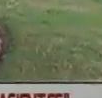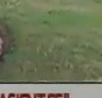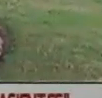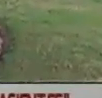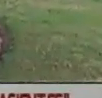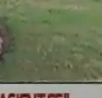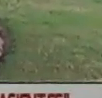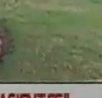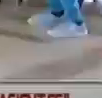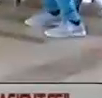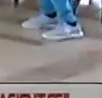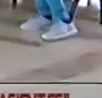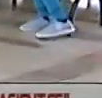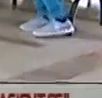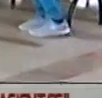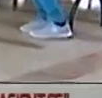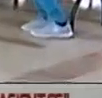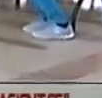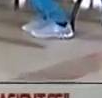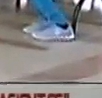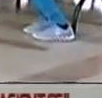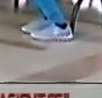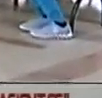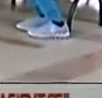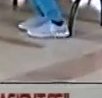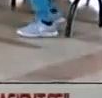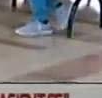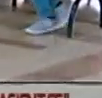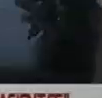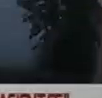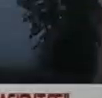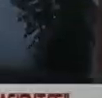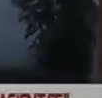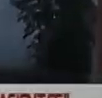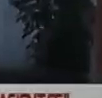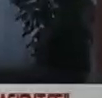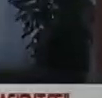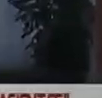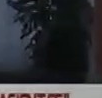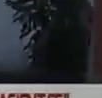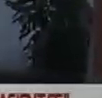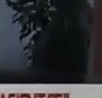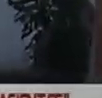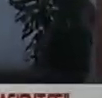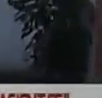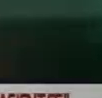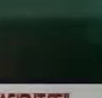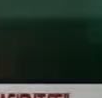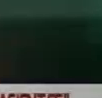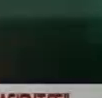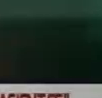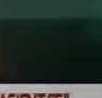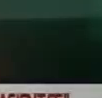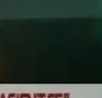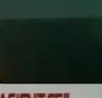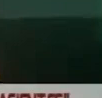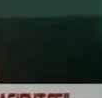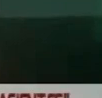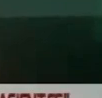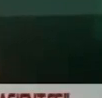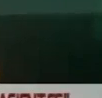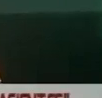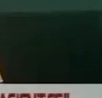es señal de que no hay personas suficientes para darle respiración manual pero si los equipos tienen un